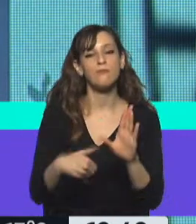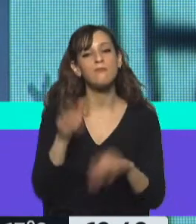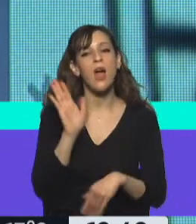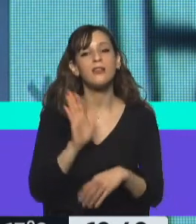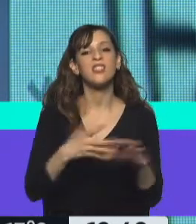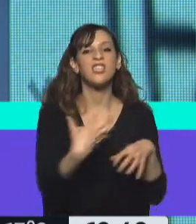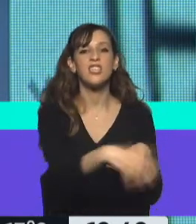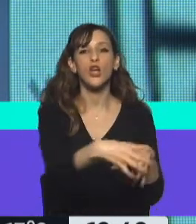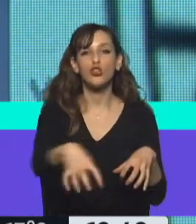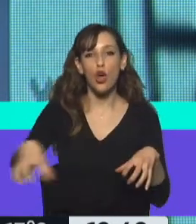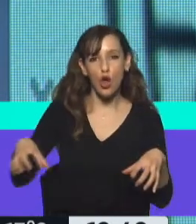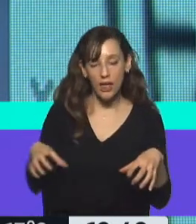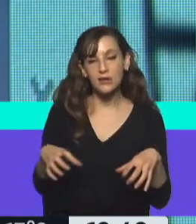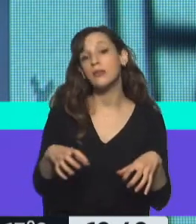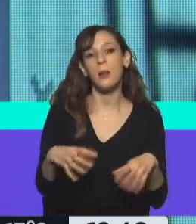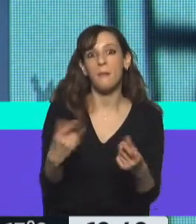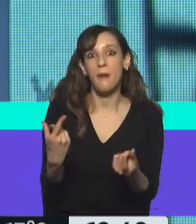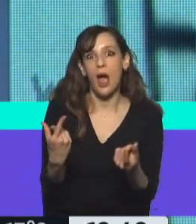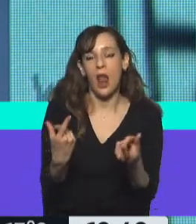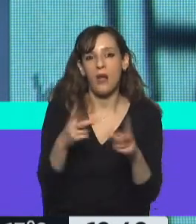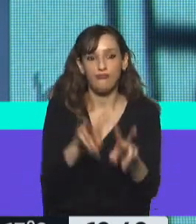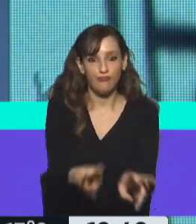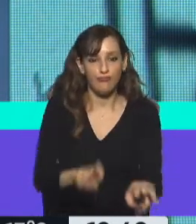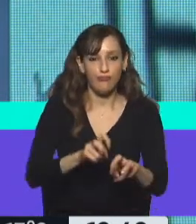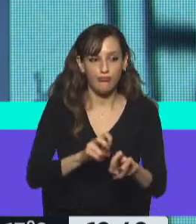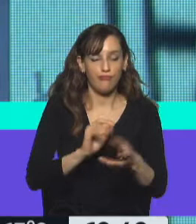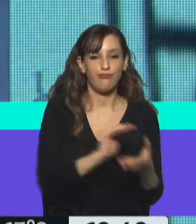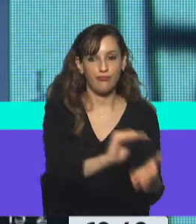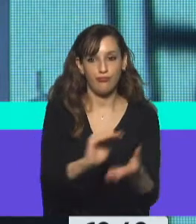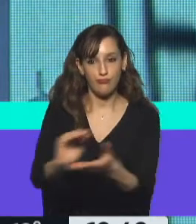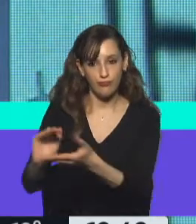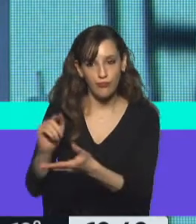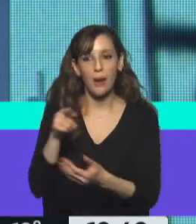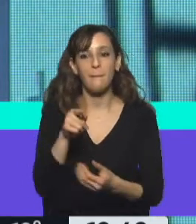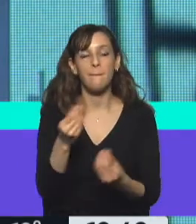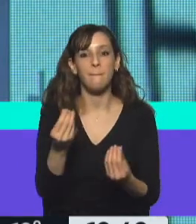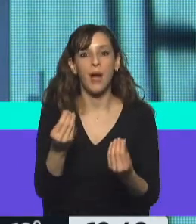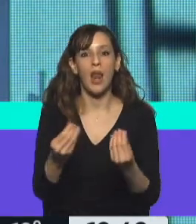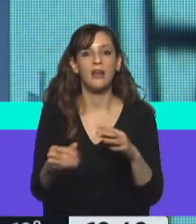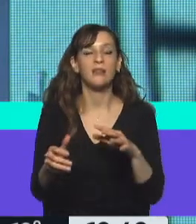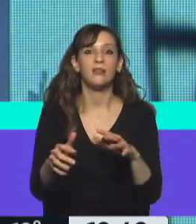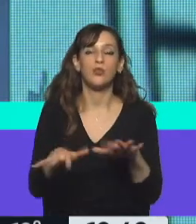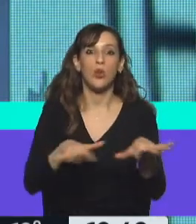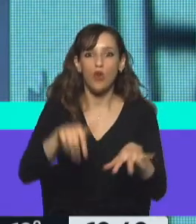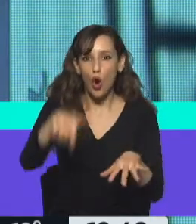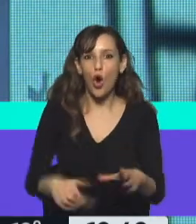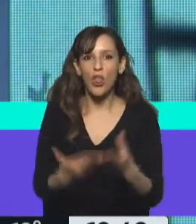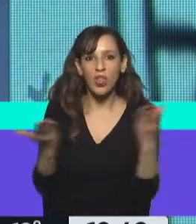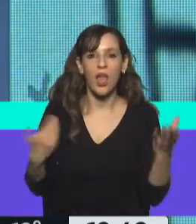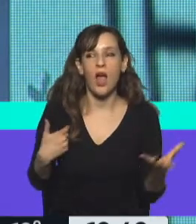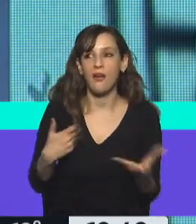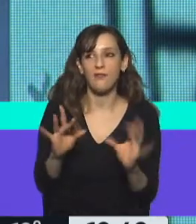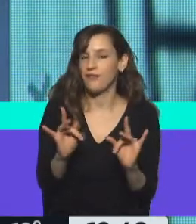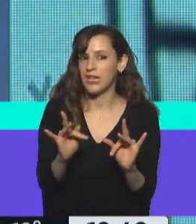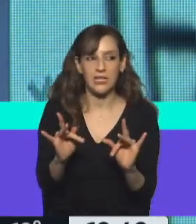ingresos medios o bajos de forma que se afronte una situación social que está comprometida por el tema la inflación a la vez